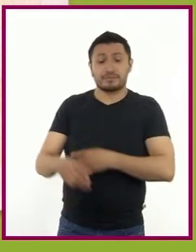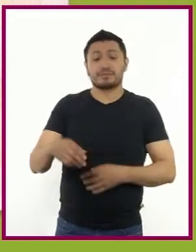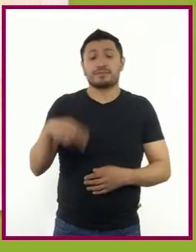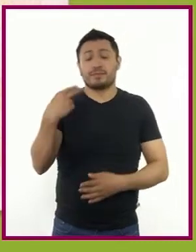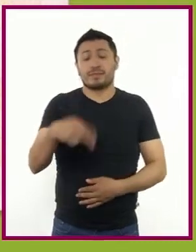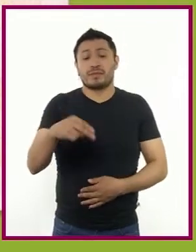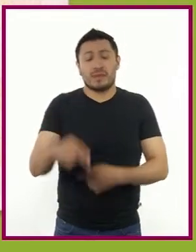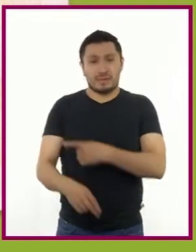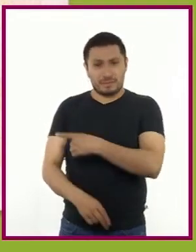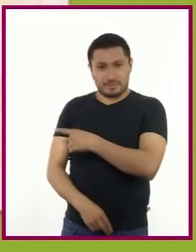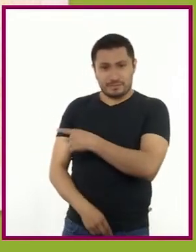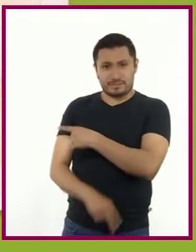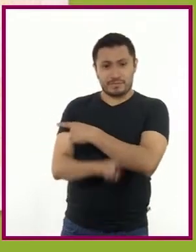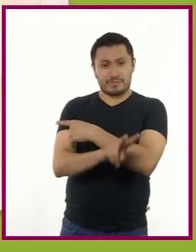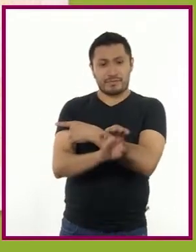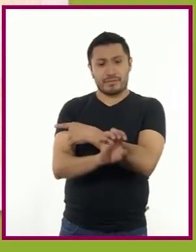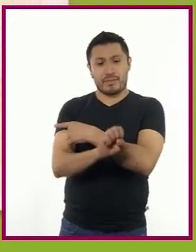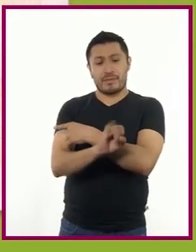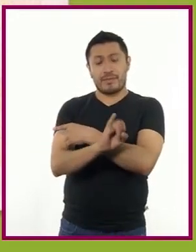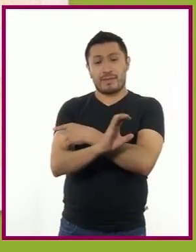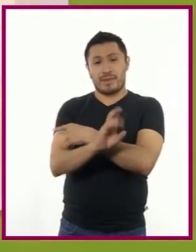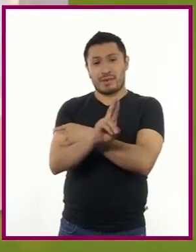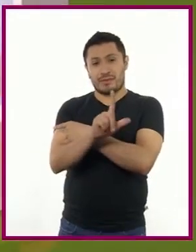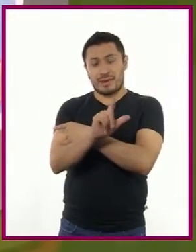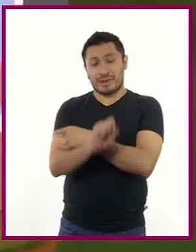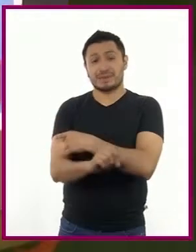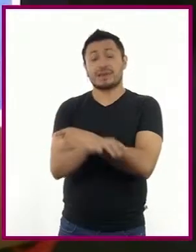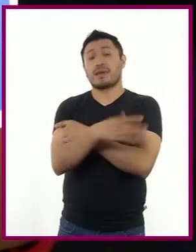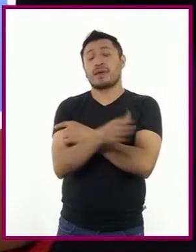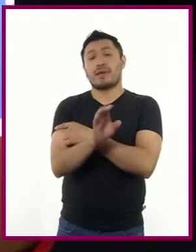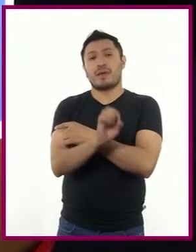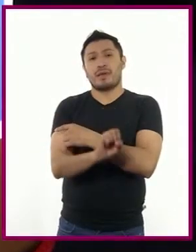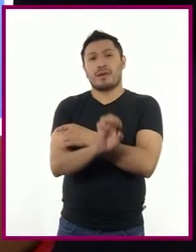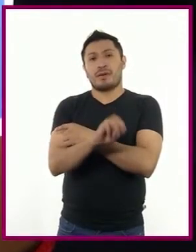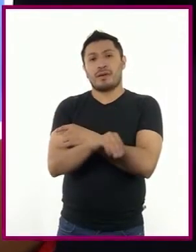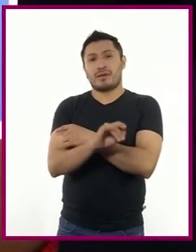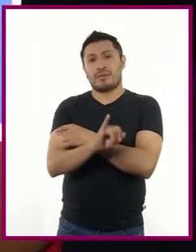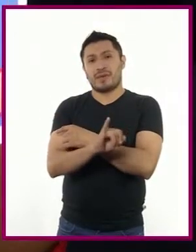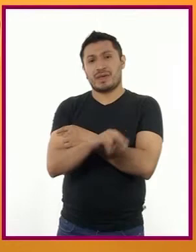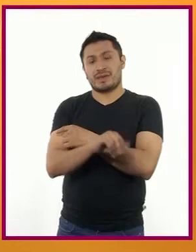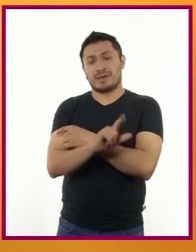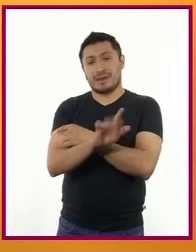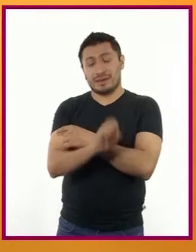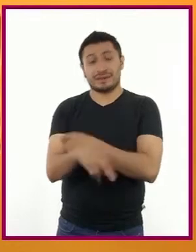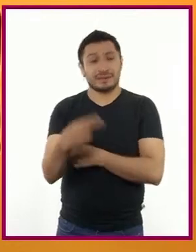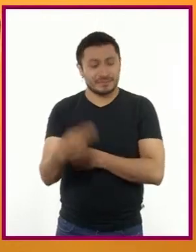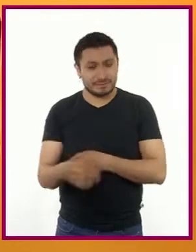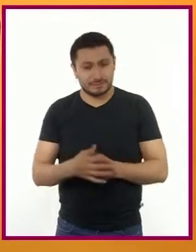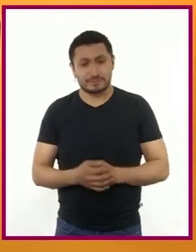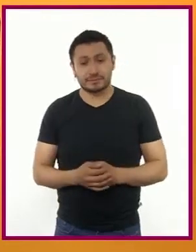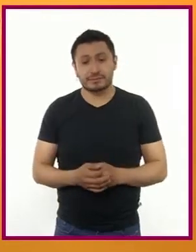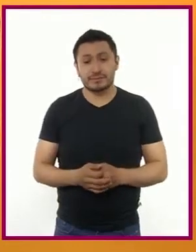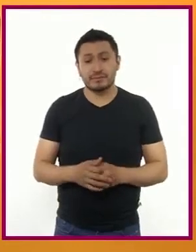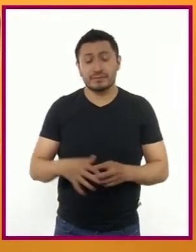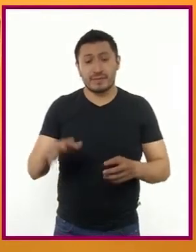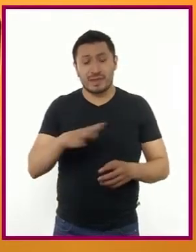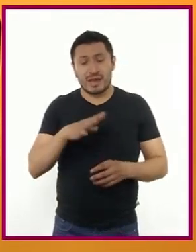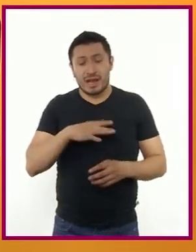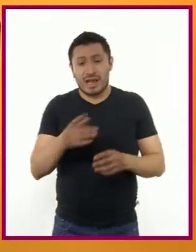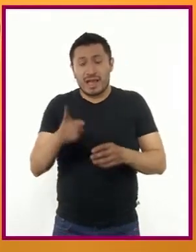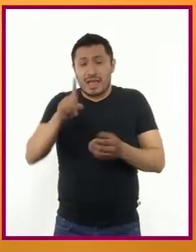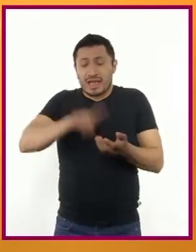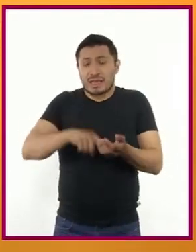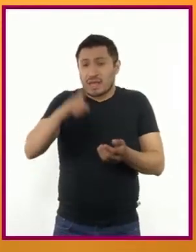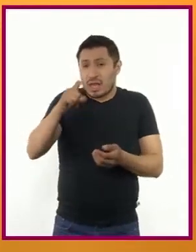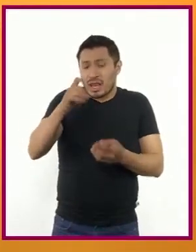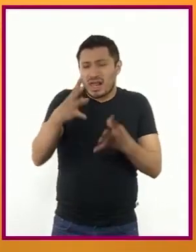seminales. Estas son dos glándulas alargadas, ubicadas entre la vejiga y el recto. Producen un líquido